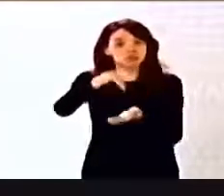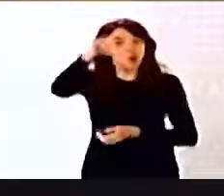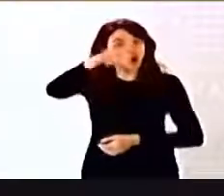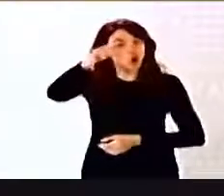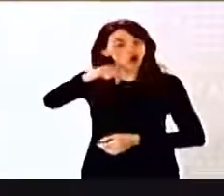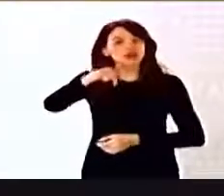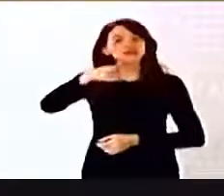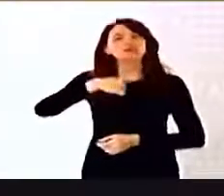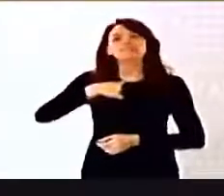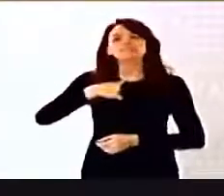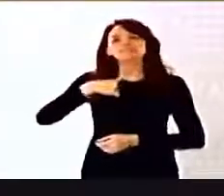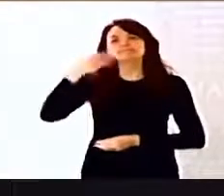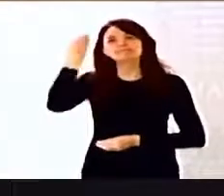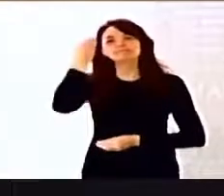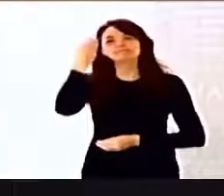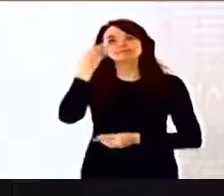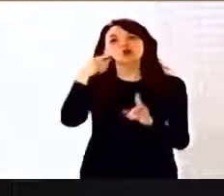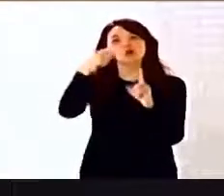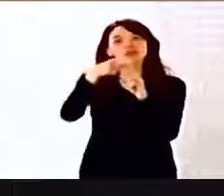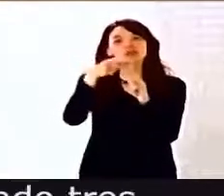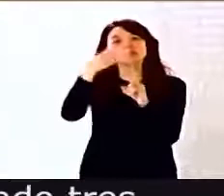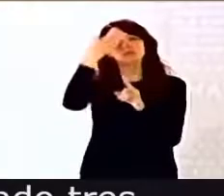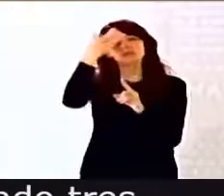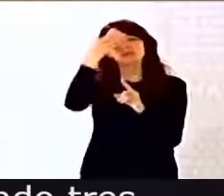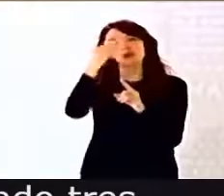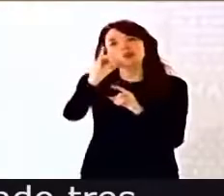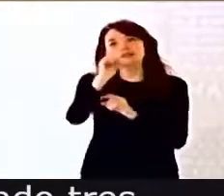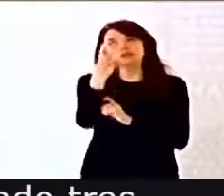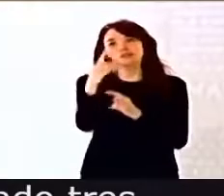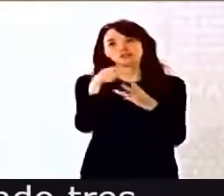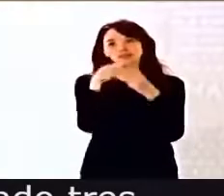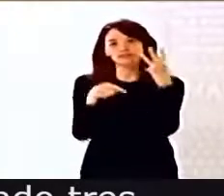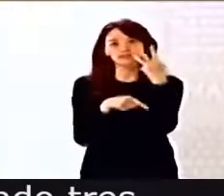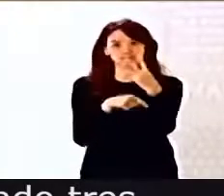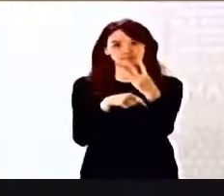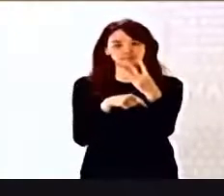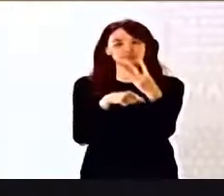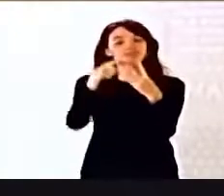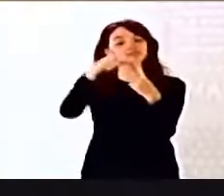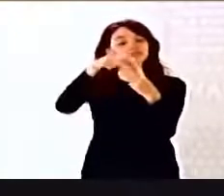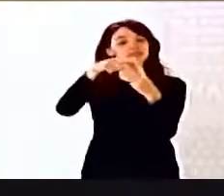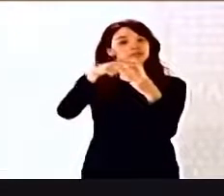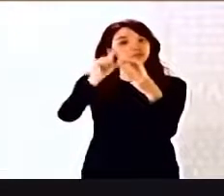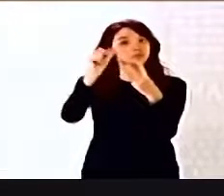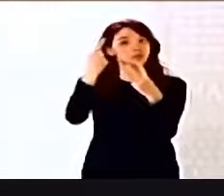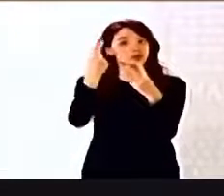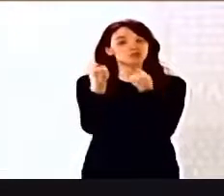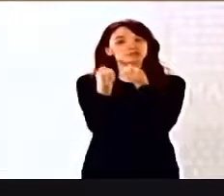he marcado 3 objetivos fundamentales. En primer lugar, le daré datos